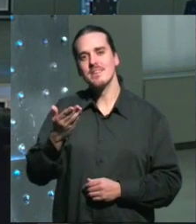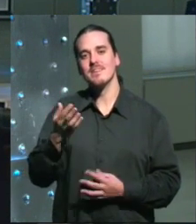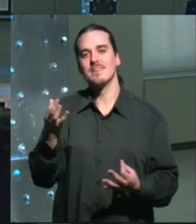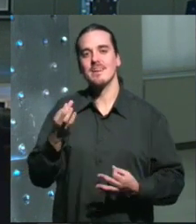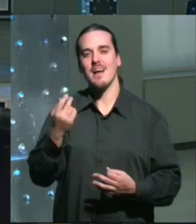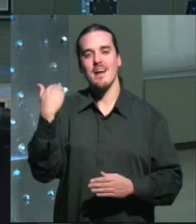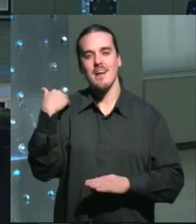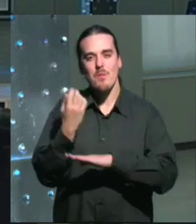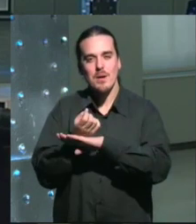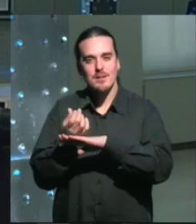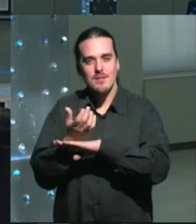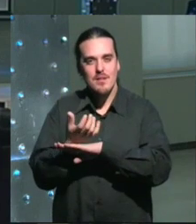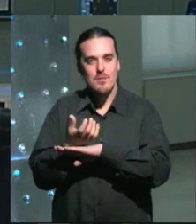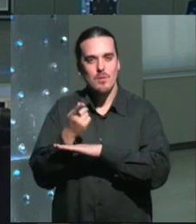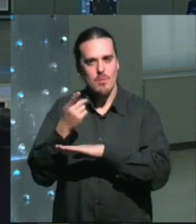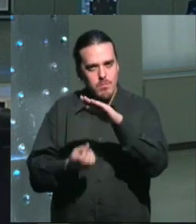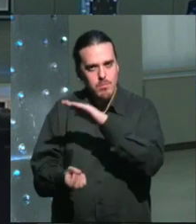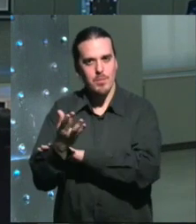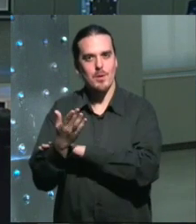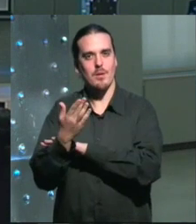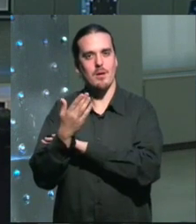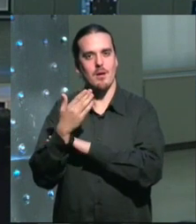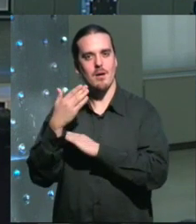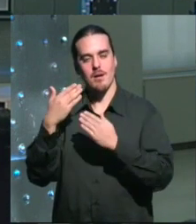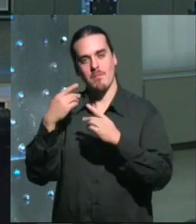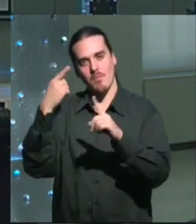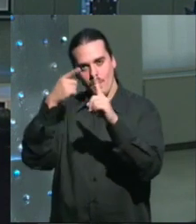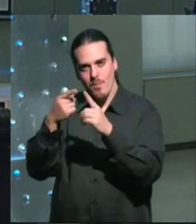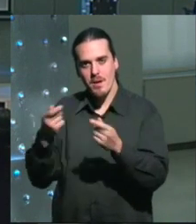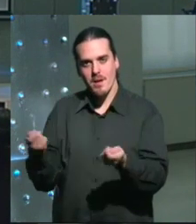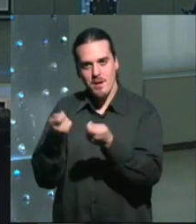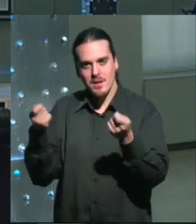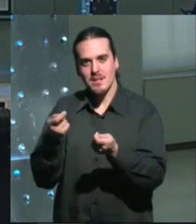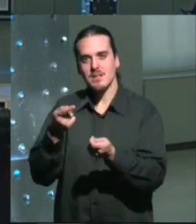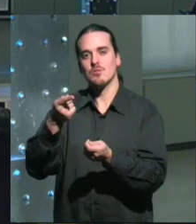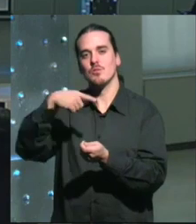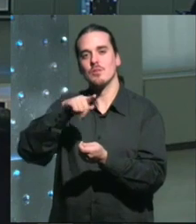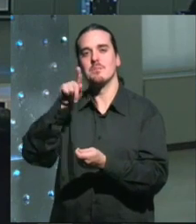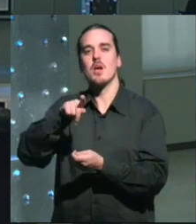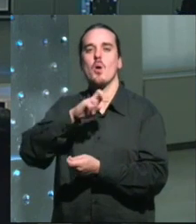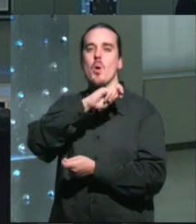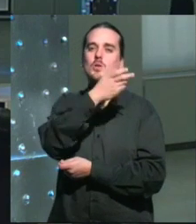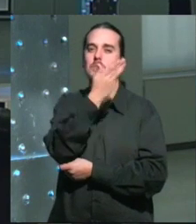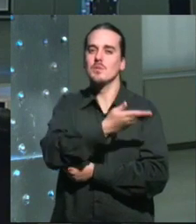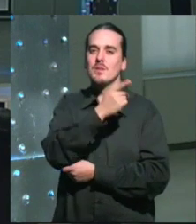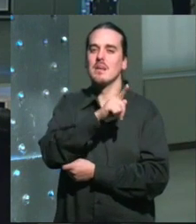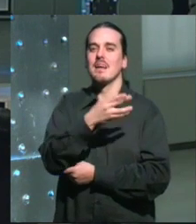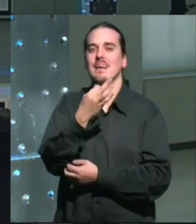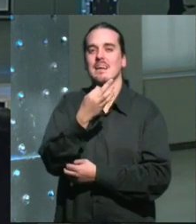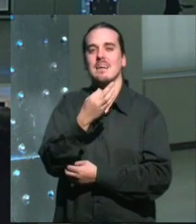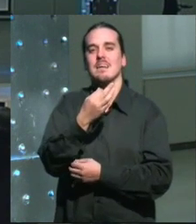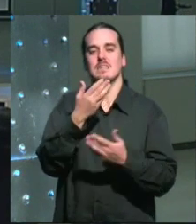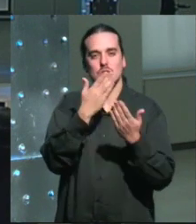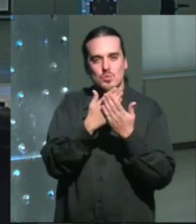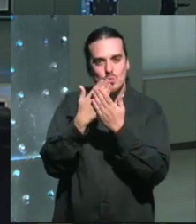creasteis para la campaña, lo que ya se sabía, es decir, estudios históricos, cualitativos, cuantitativos, sociológicos, etcétera,